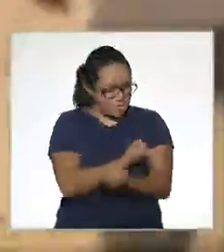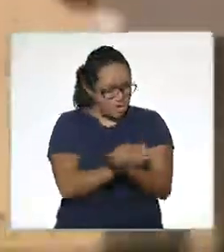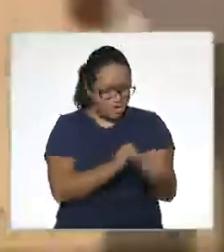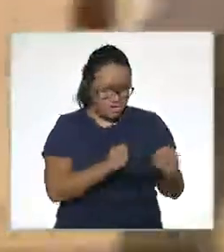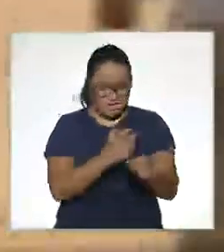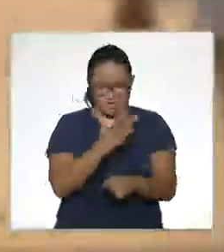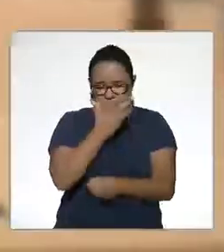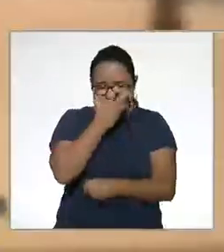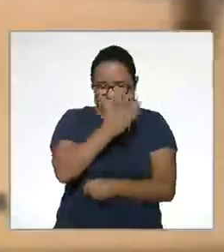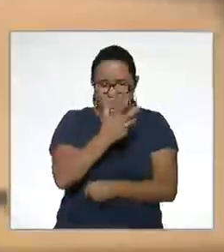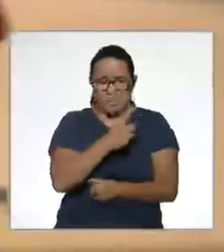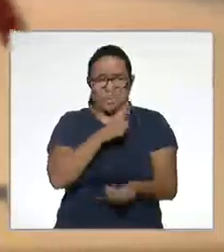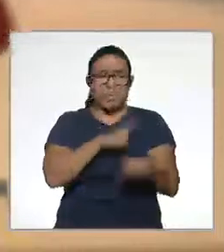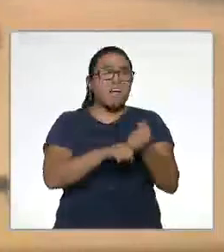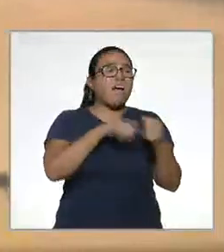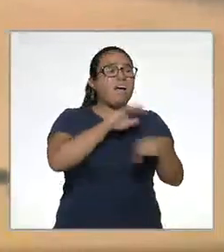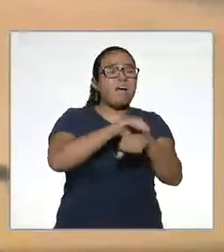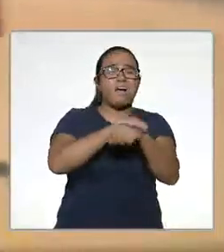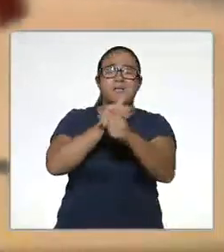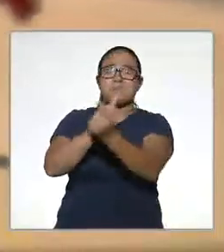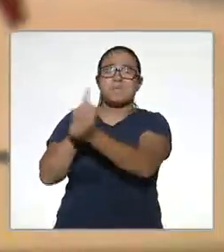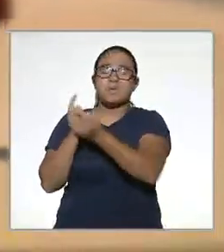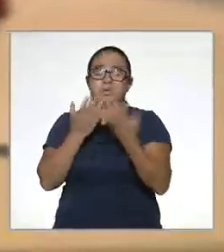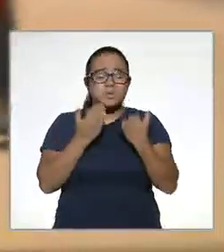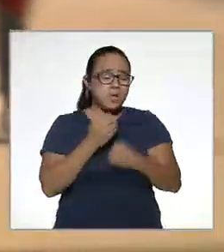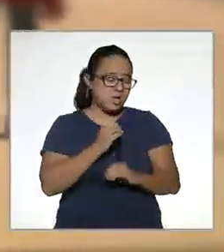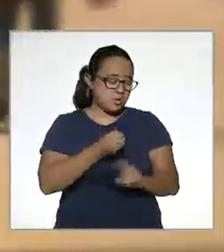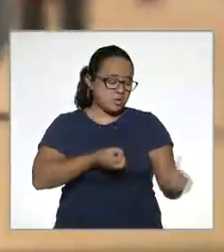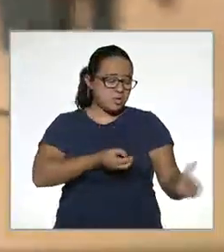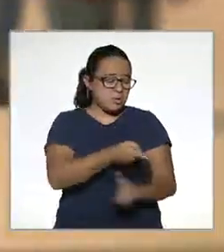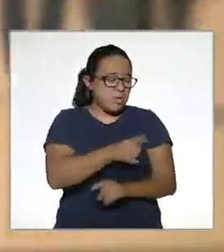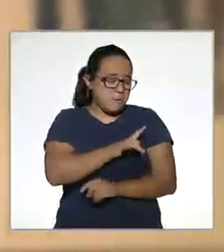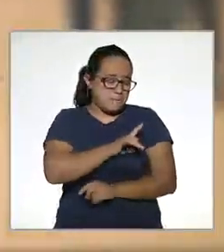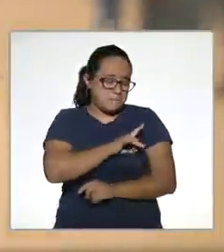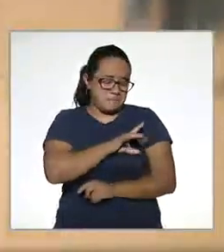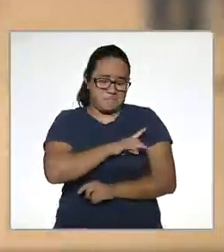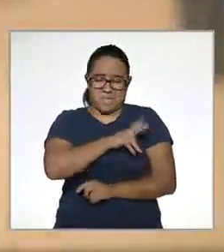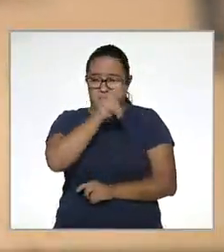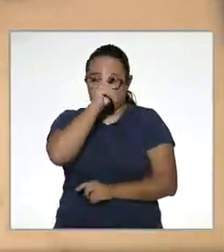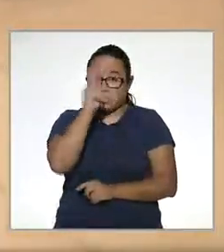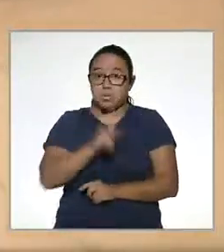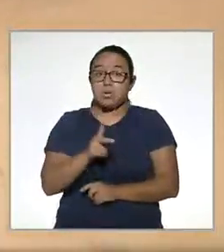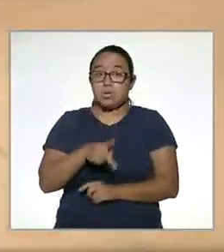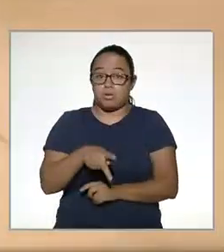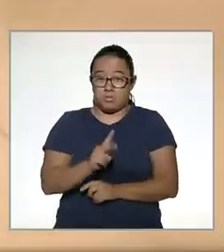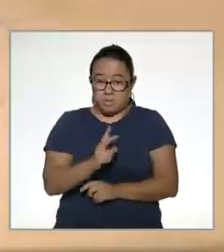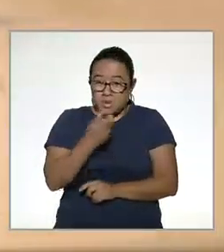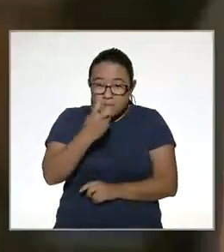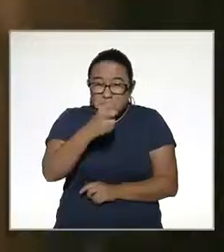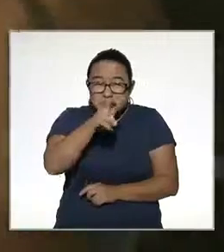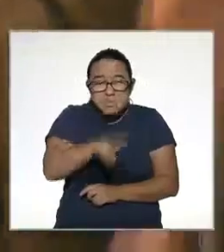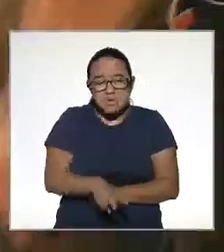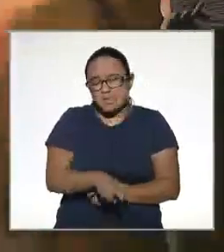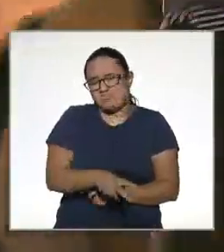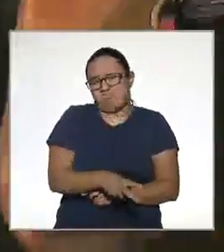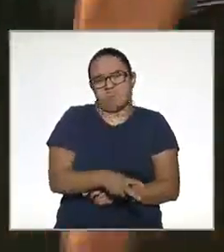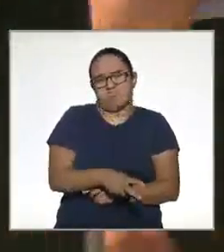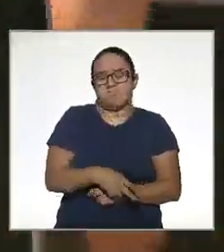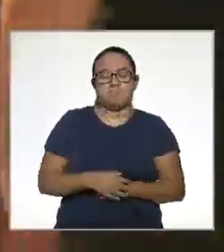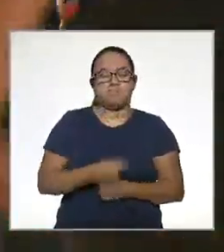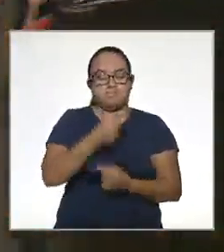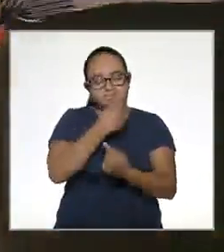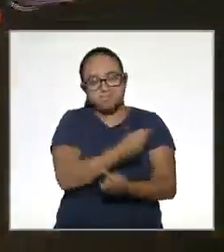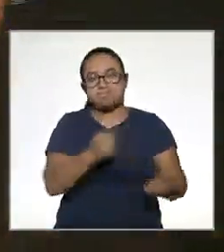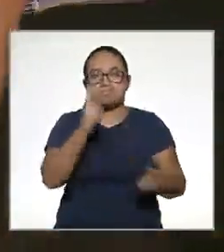serias, poco amigables y hasta miedosas, cuando muchas veces esto no es verdad. Las